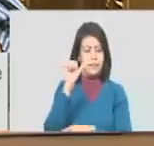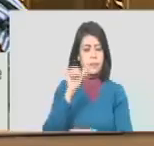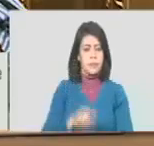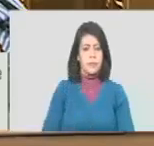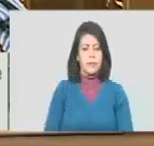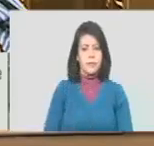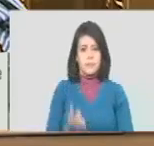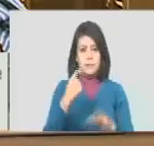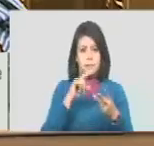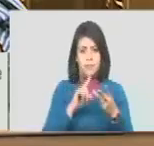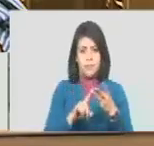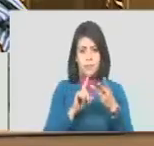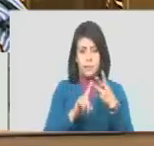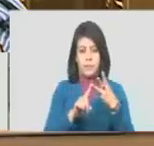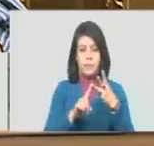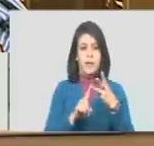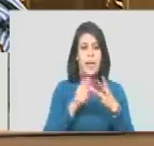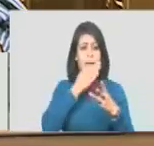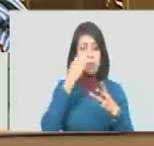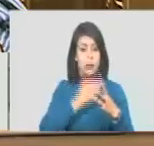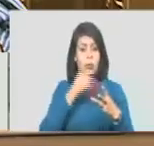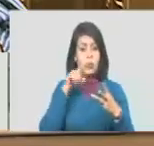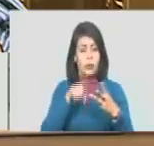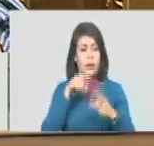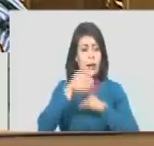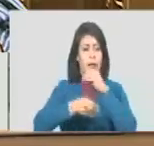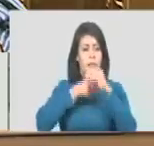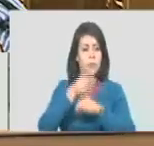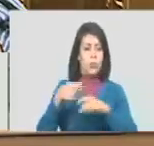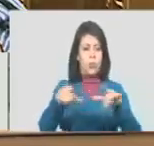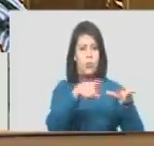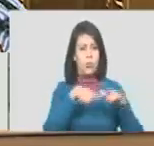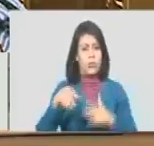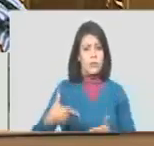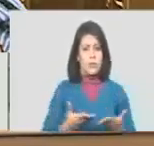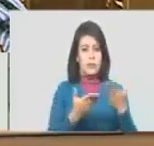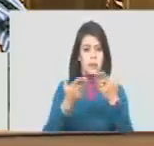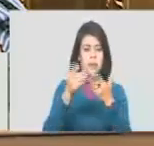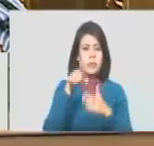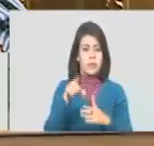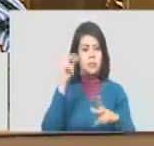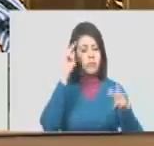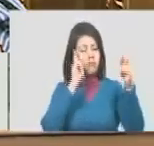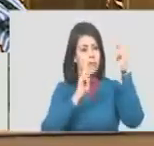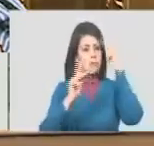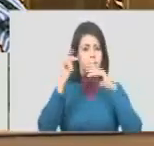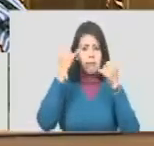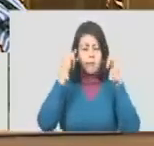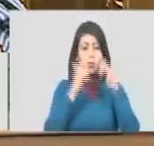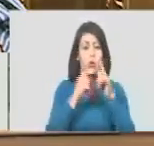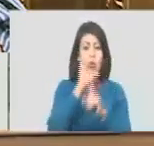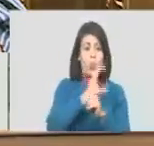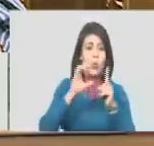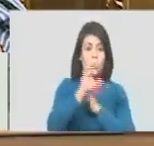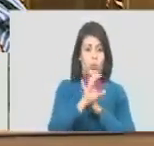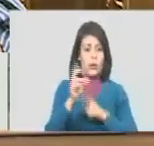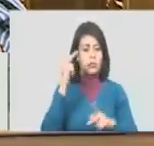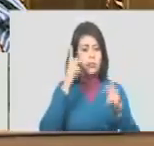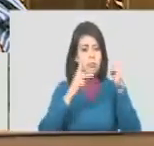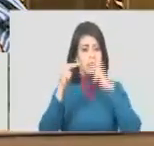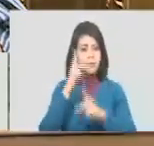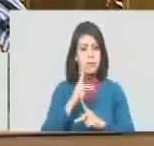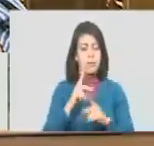espectro autista. 3. Garantizar la creación de espacios y servicios recreativos, culturales y de esparcimiento